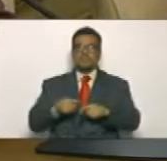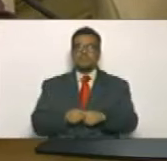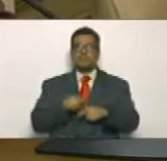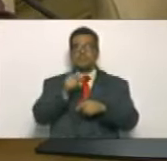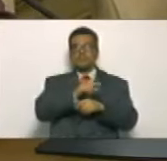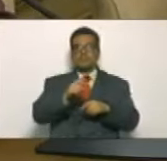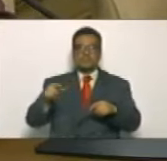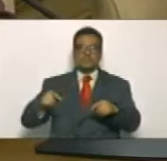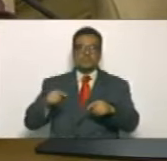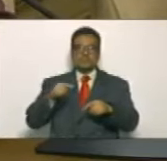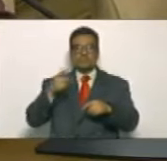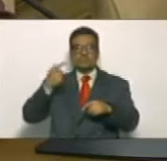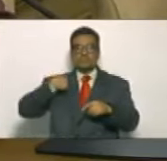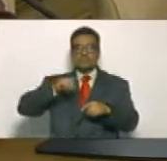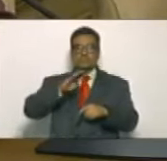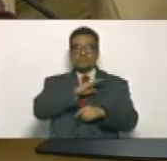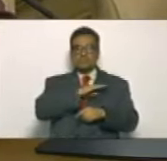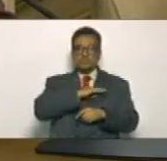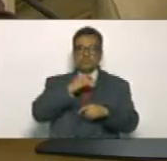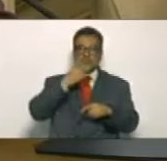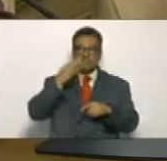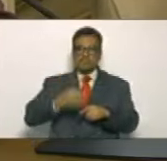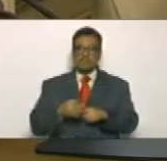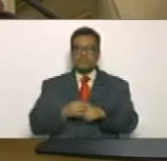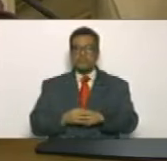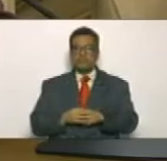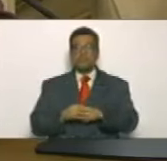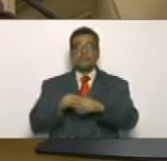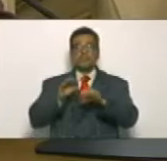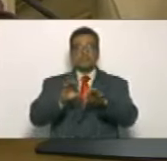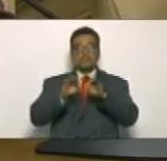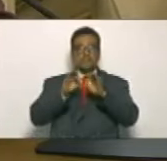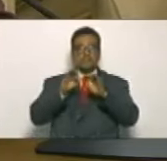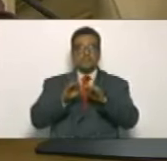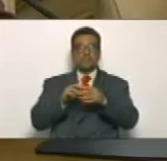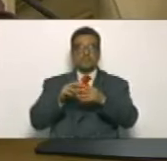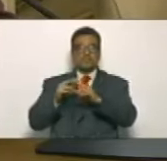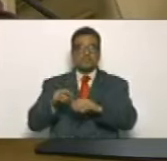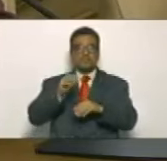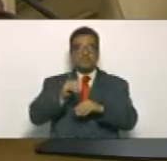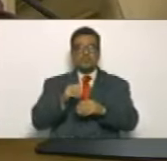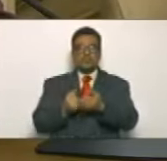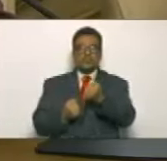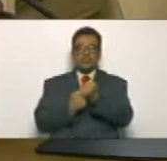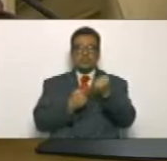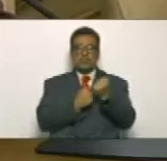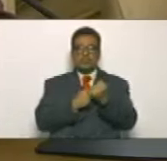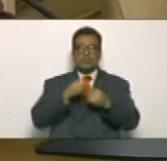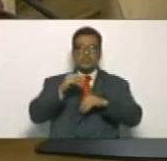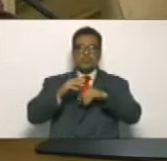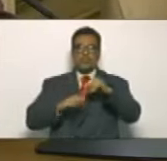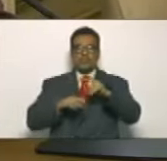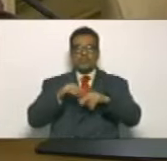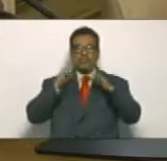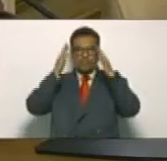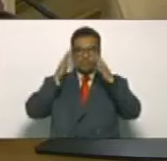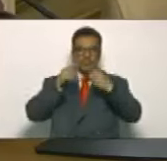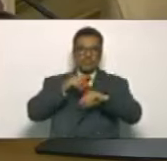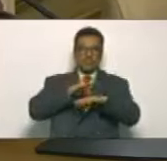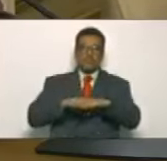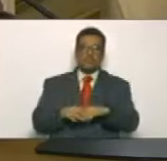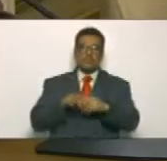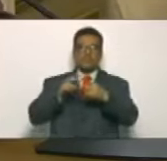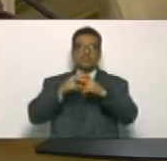las personas que la padecen, asegurando las medidas específicas de rehabilitación, apoyo o formación, incluyendo